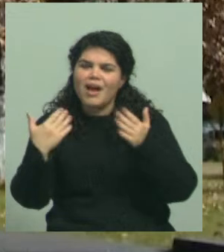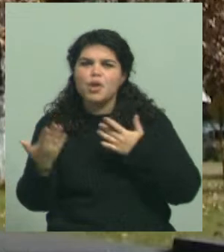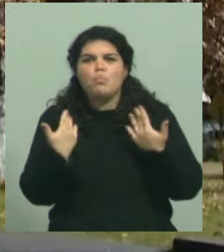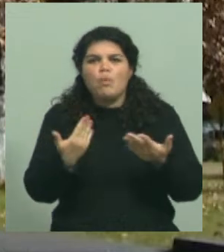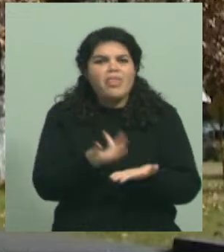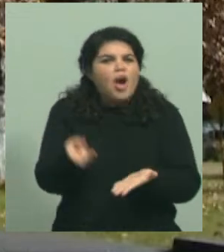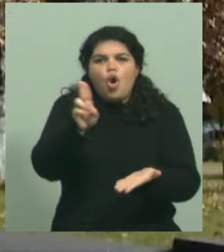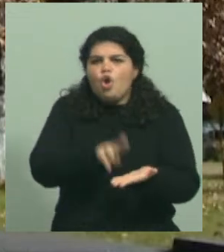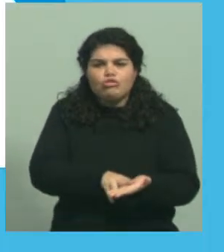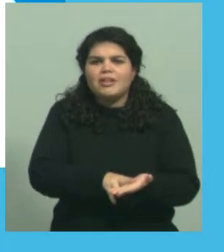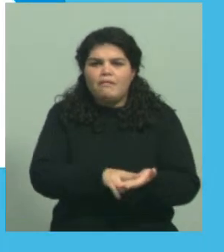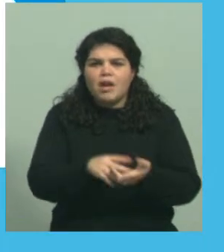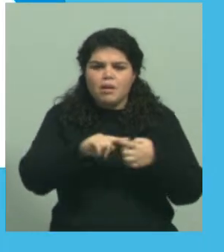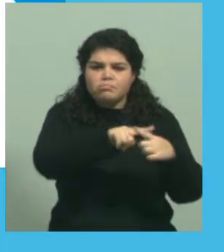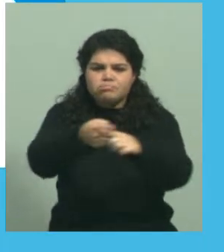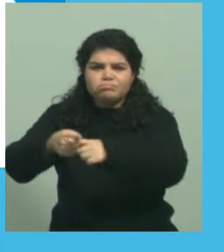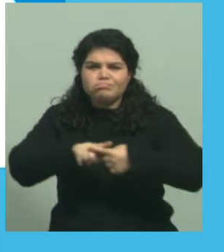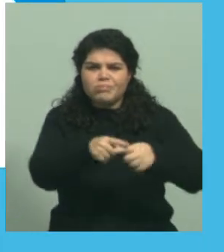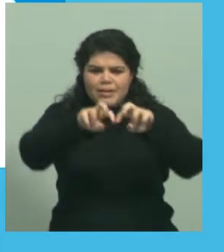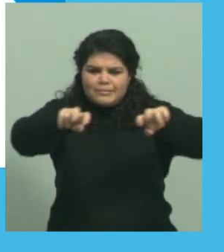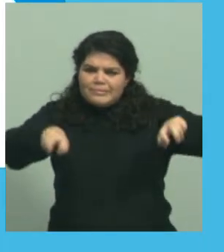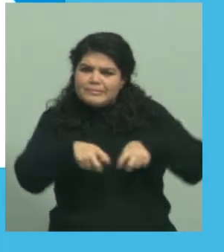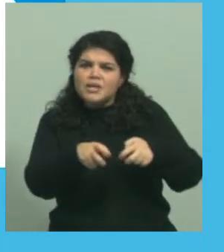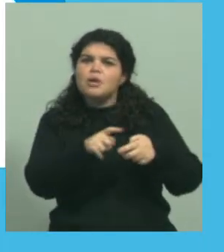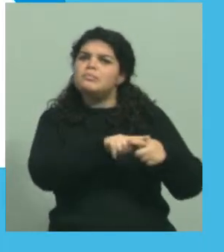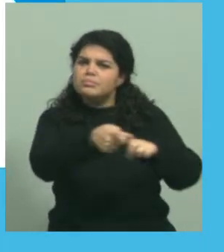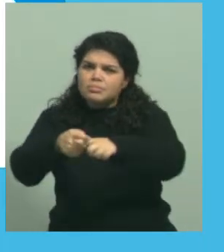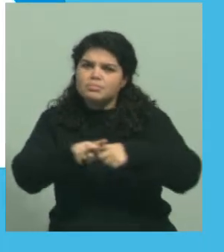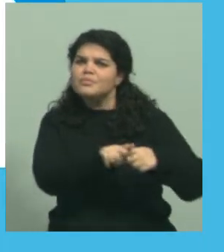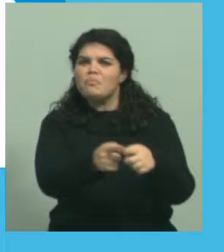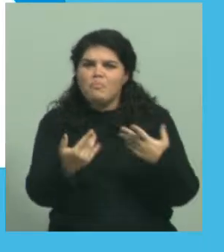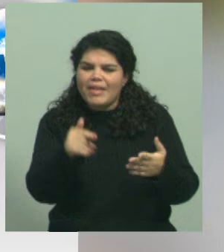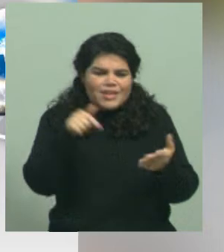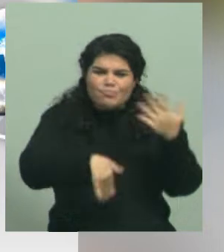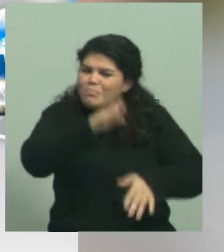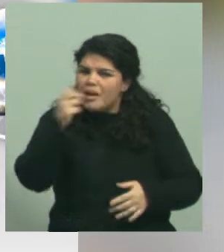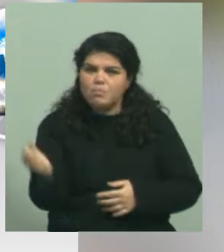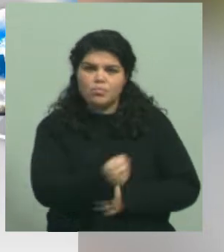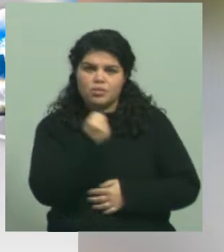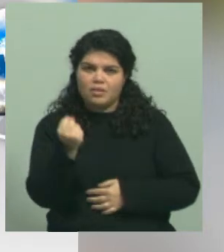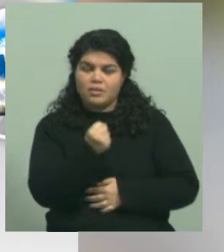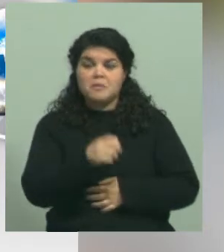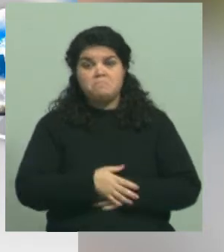el debate. Y eso es algo que ya, tal vez te estoy hablando casi personalmente,